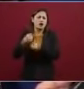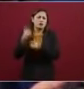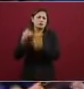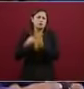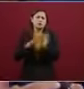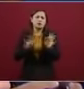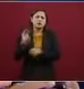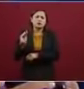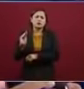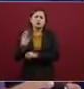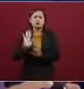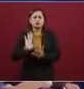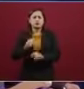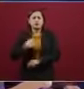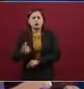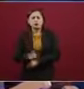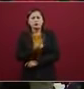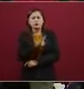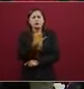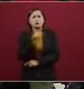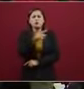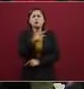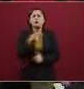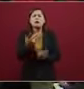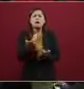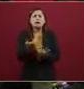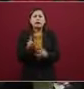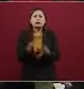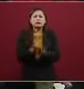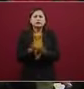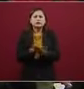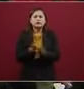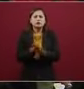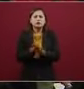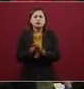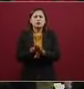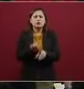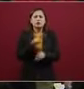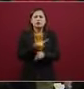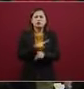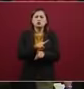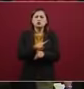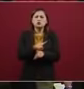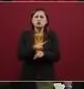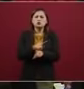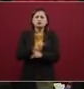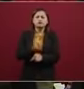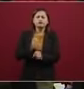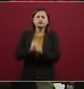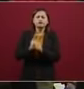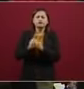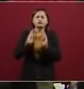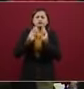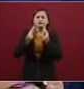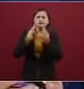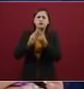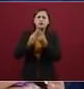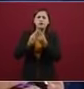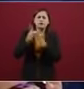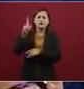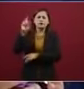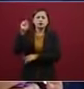aquí? Es ¿cuál fue exactamente su papel para desarticular o intentar desarticular al cártel de Sinaloa en esos años? Y otra